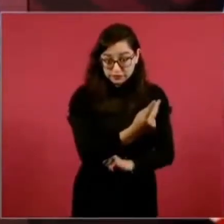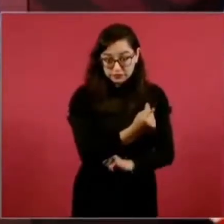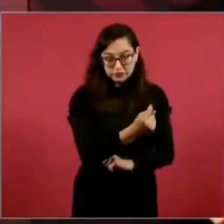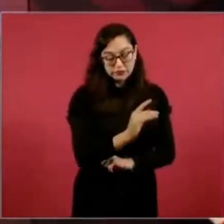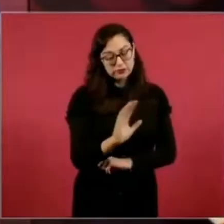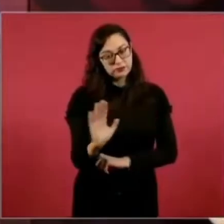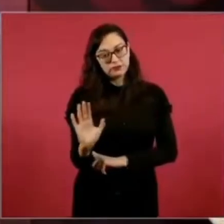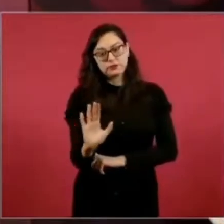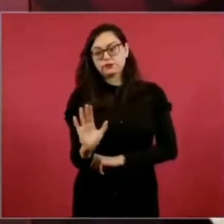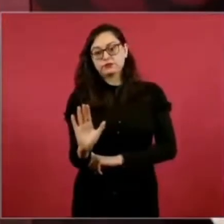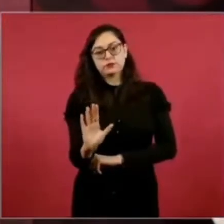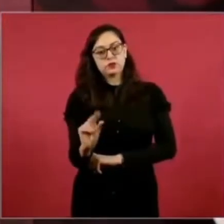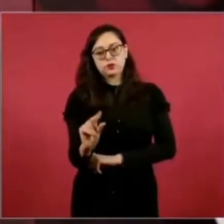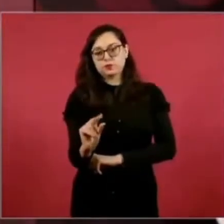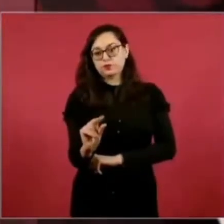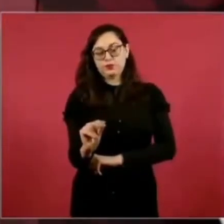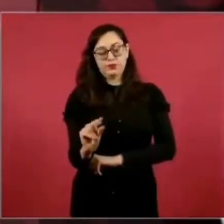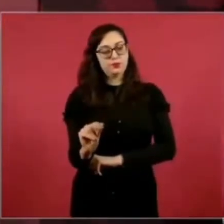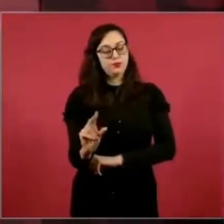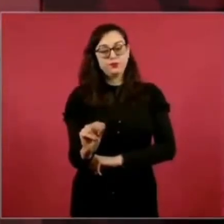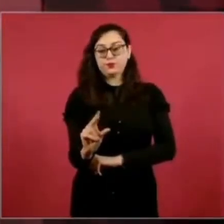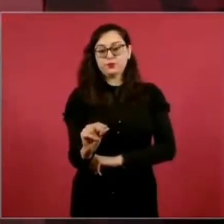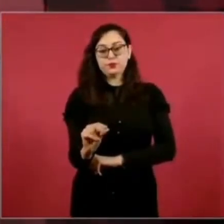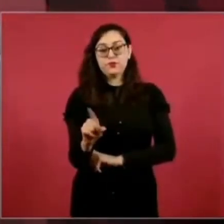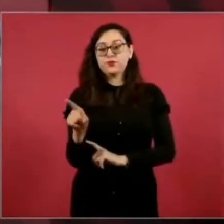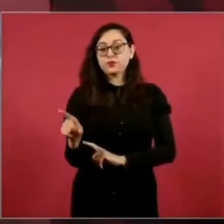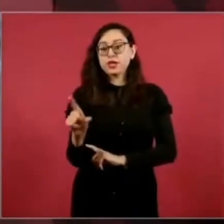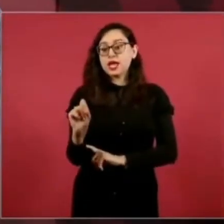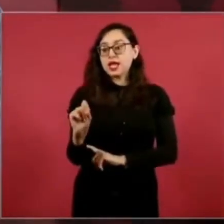no vaya a